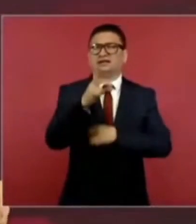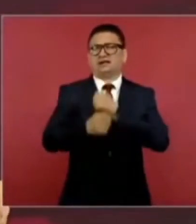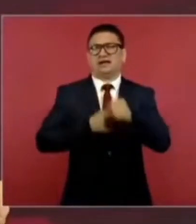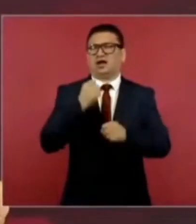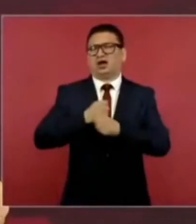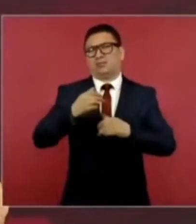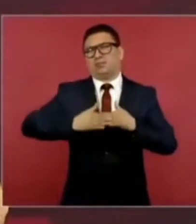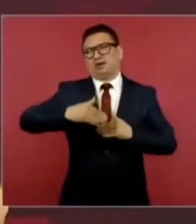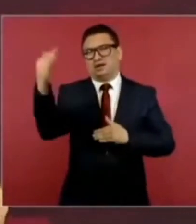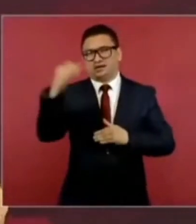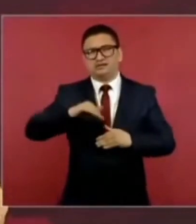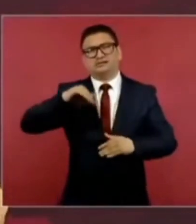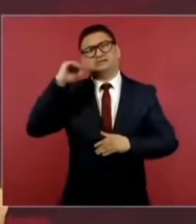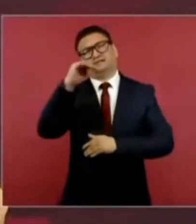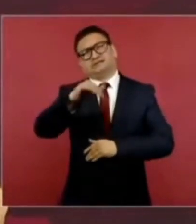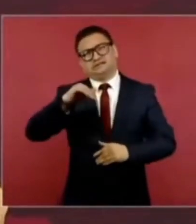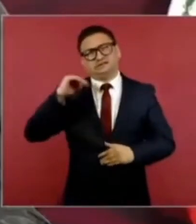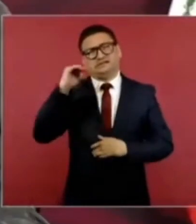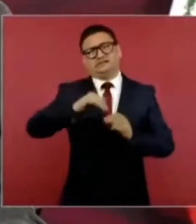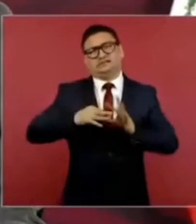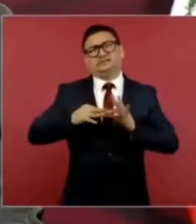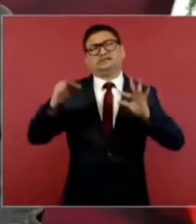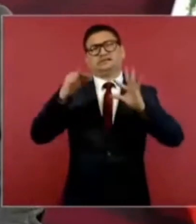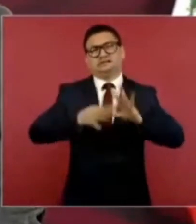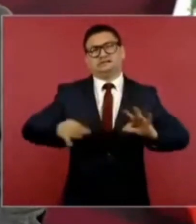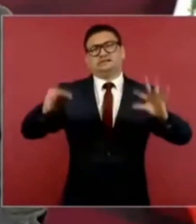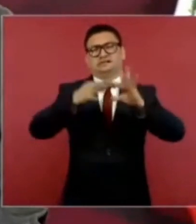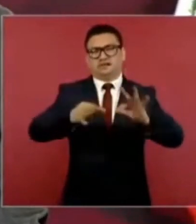más hablando